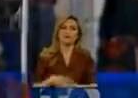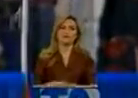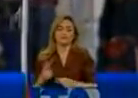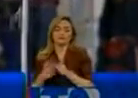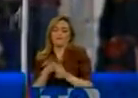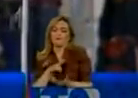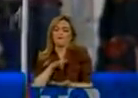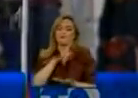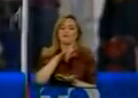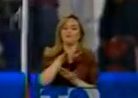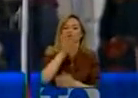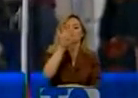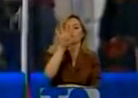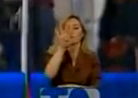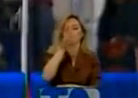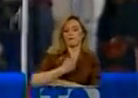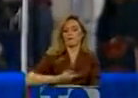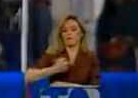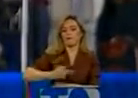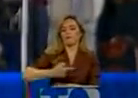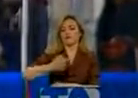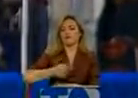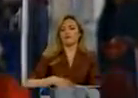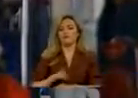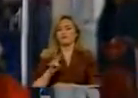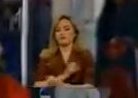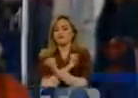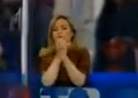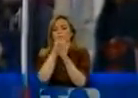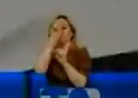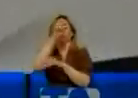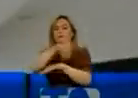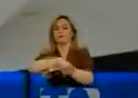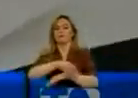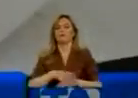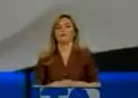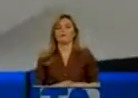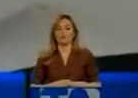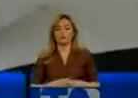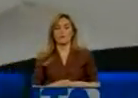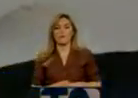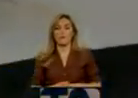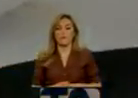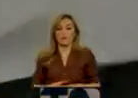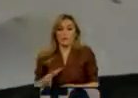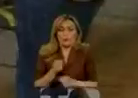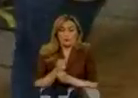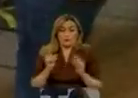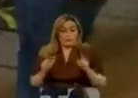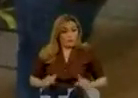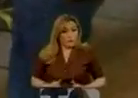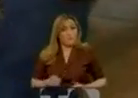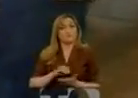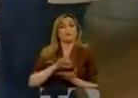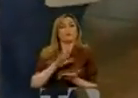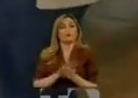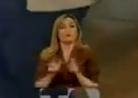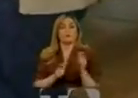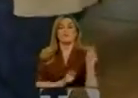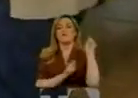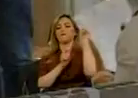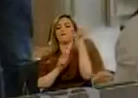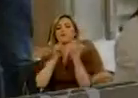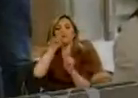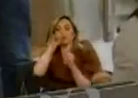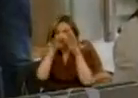hoy por hoy salen 4 vuelos diarios, 2 en la mañana y 2 en la tarde. En cuanto a los protocolos de bioseguridad, los pasajeros aún deben presentar una